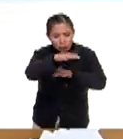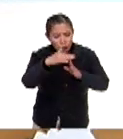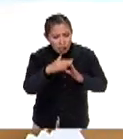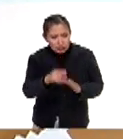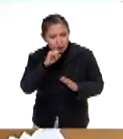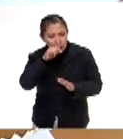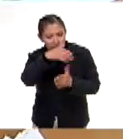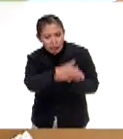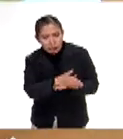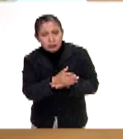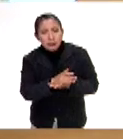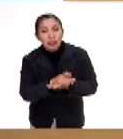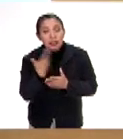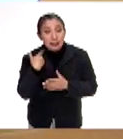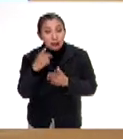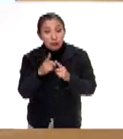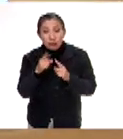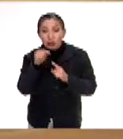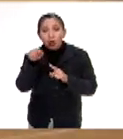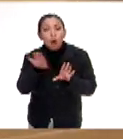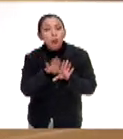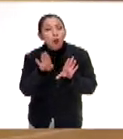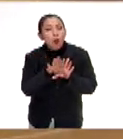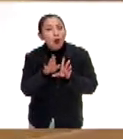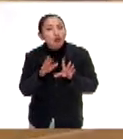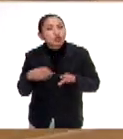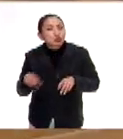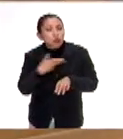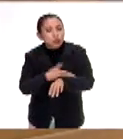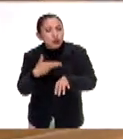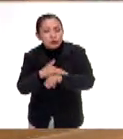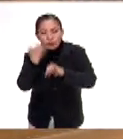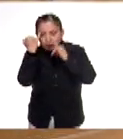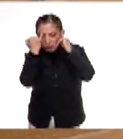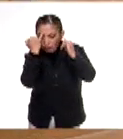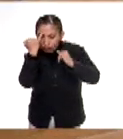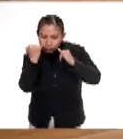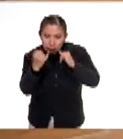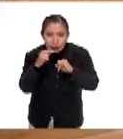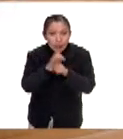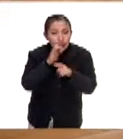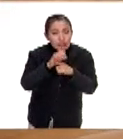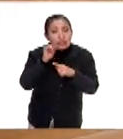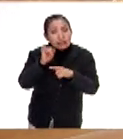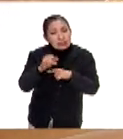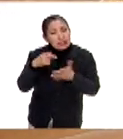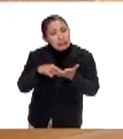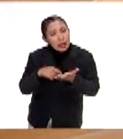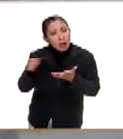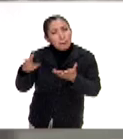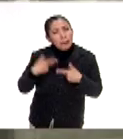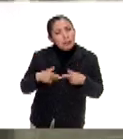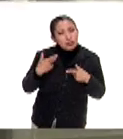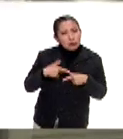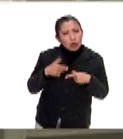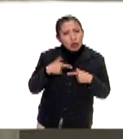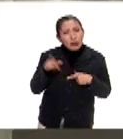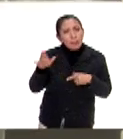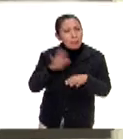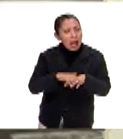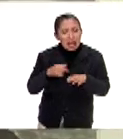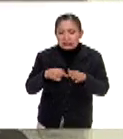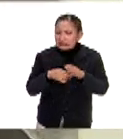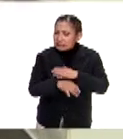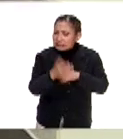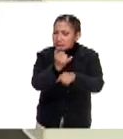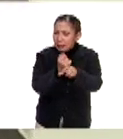casa también, y desde donde fue como parte como su proceso creativo. Y entonces sí, creo que el personaje, pues, da para